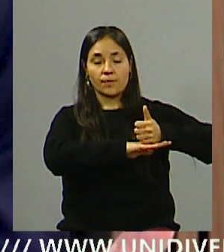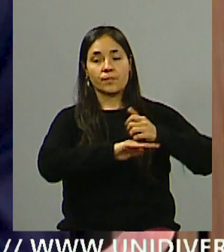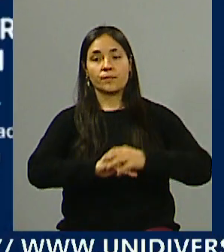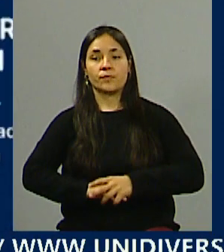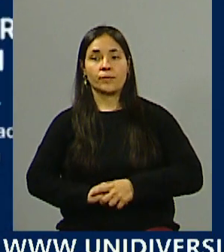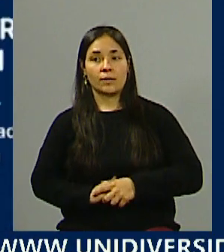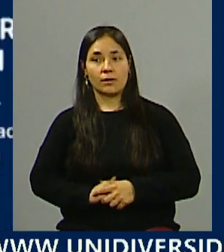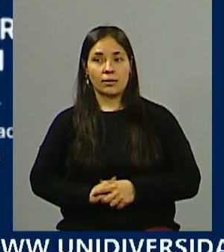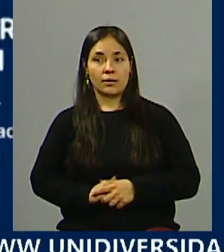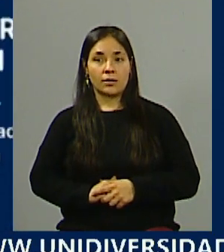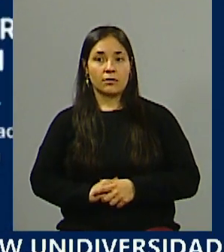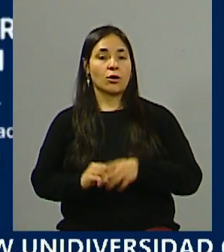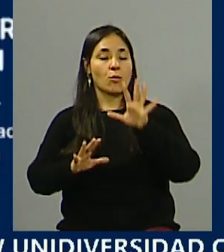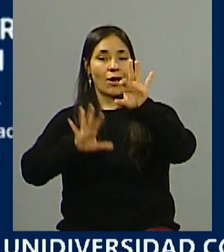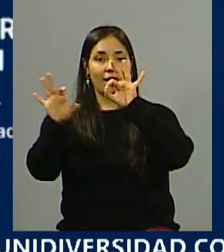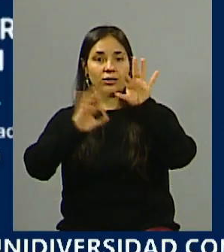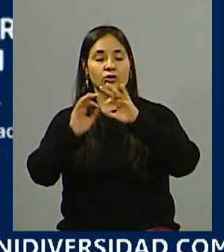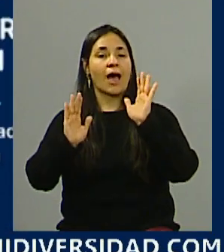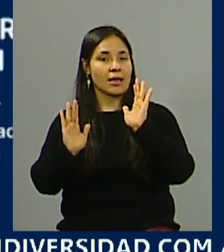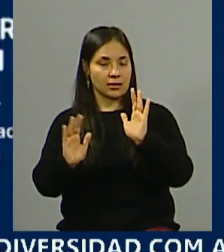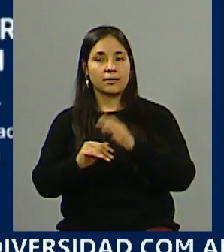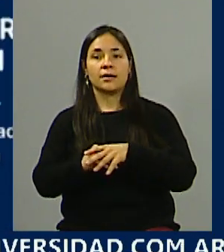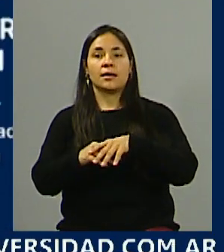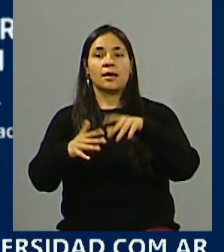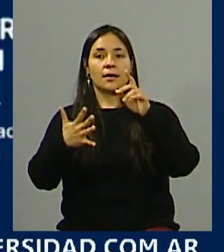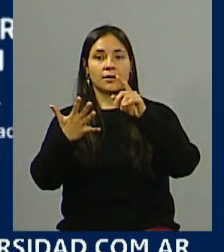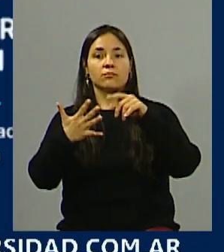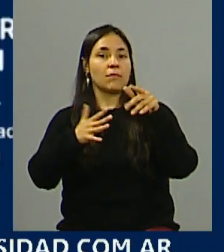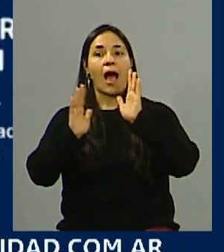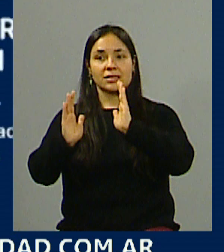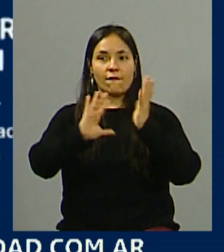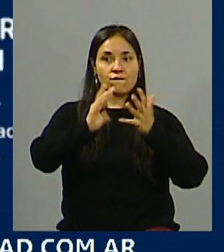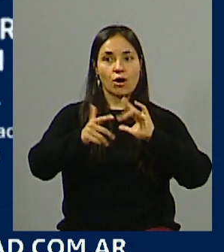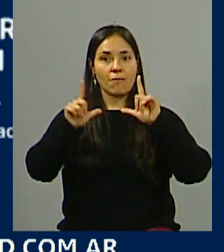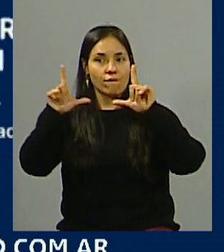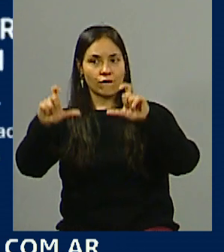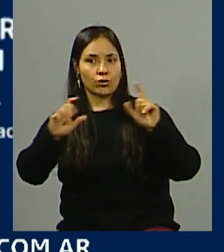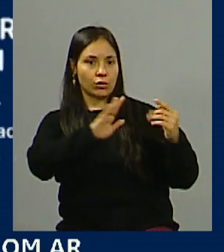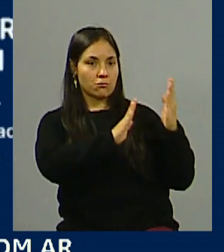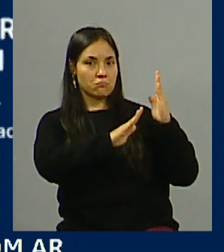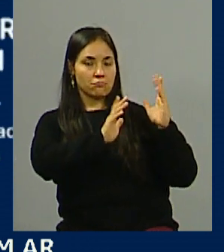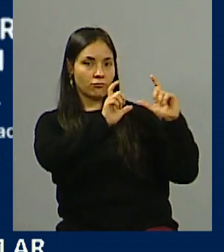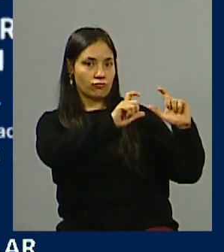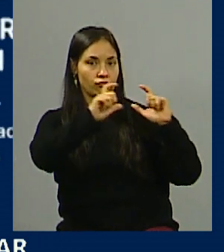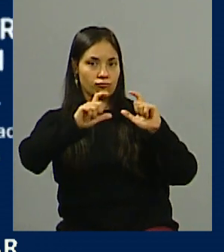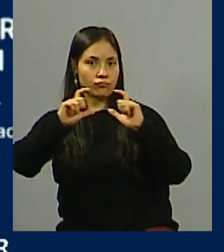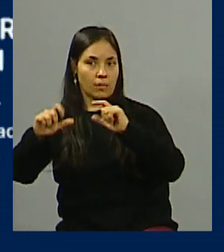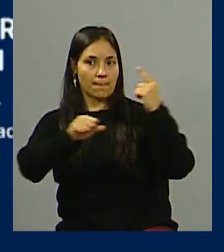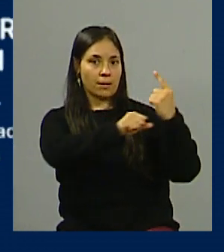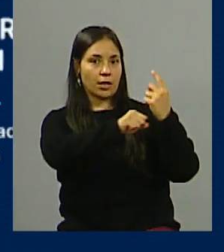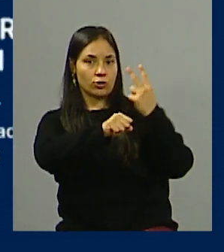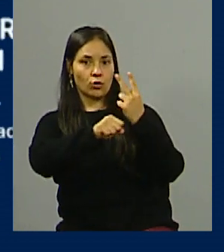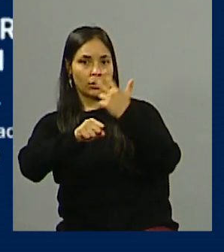en esta elección. Va a ser así: Miriam Bregman, Sergio Massa, Patricia Bullrich, Juan Schiaretti y Javier